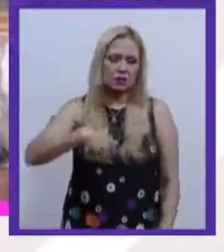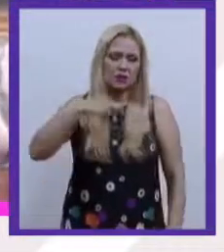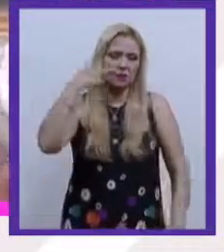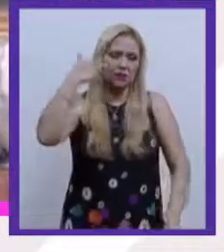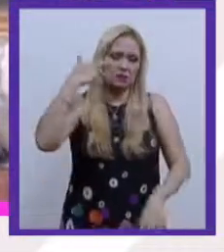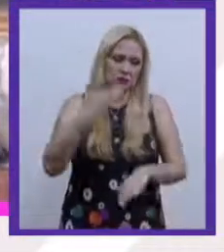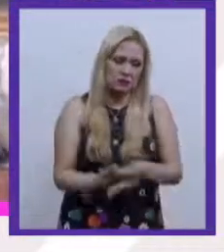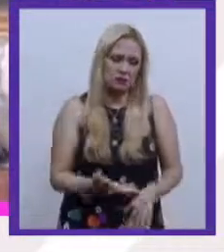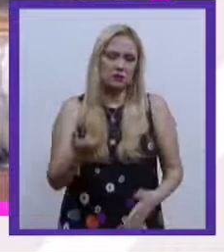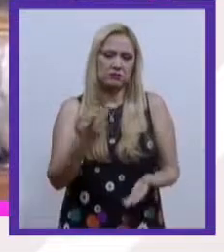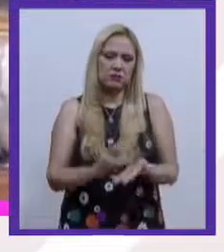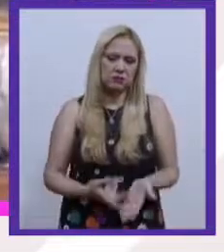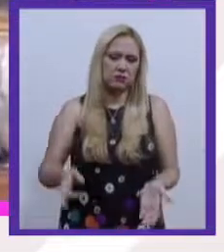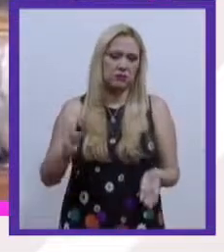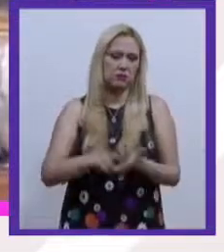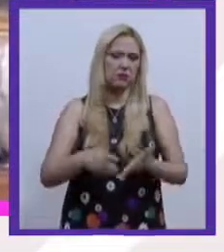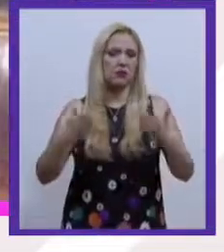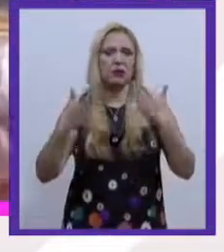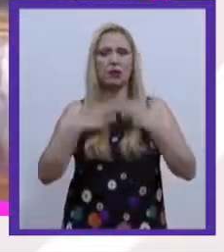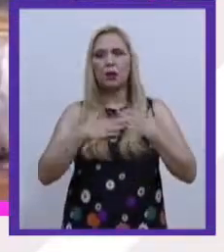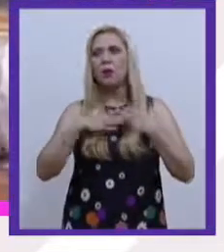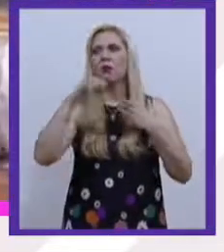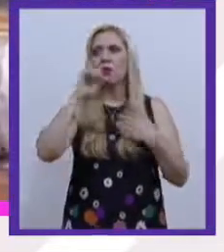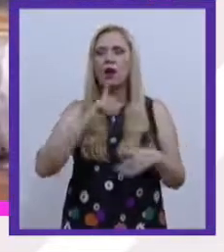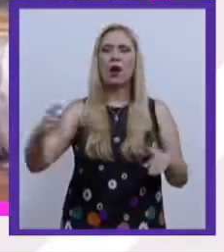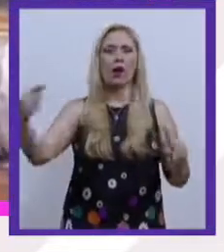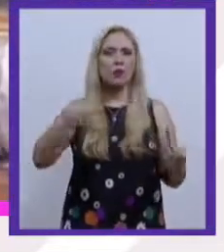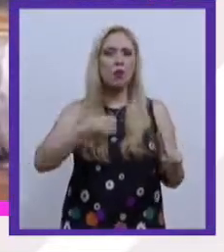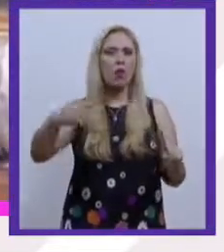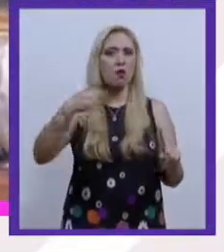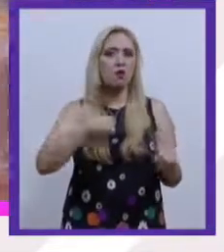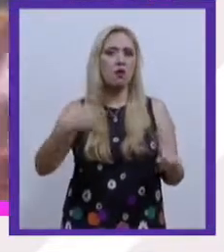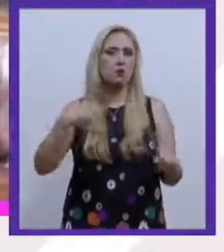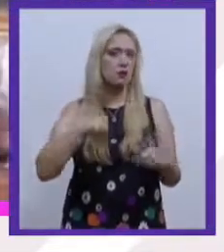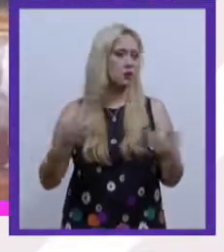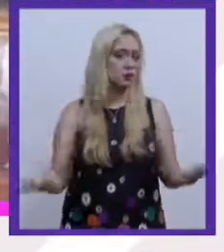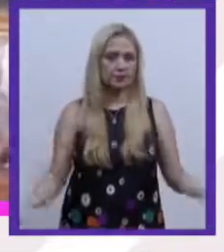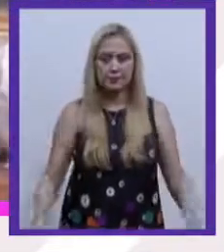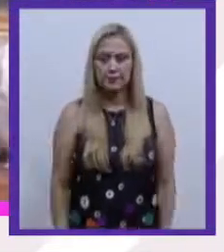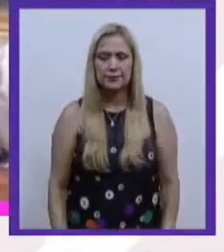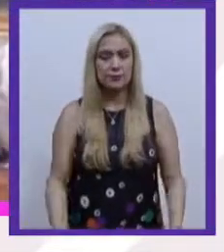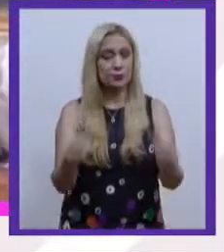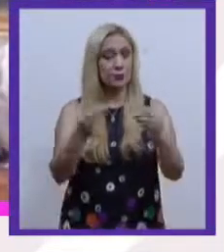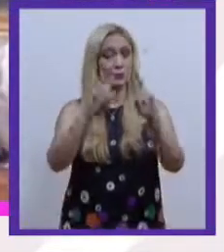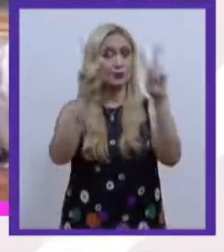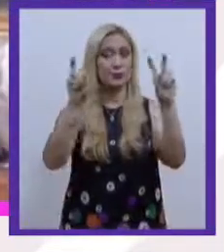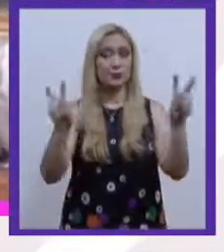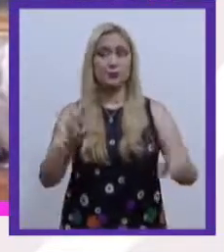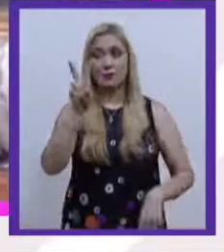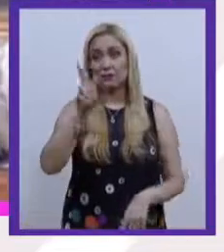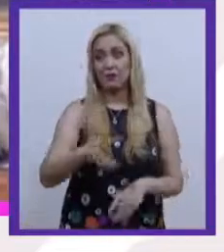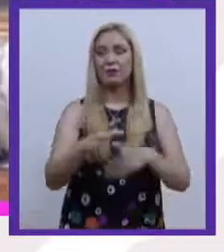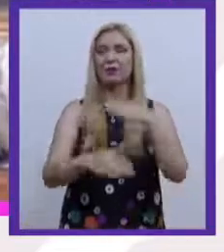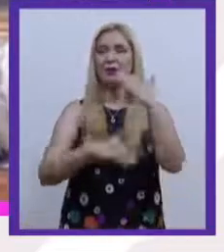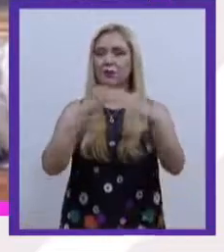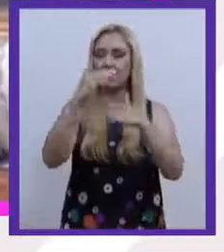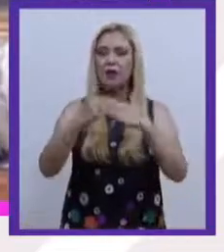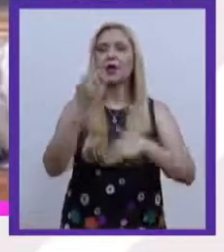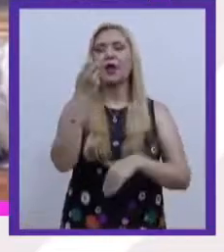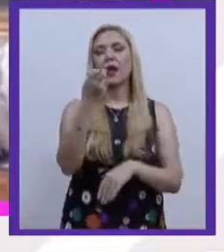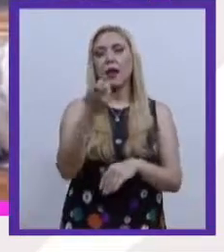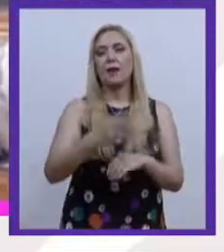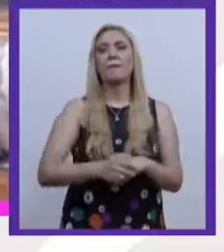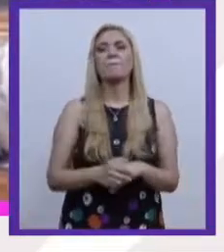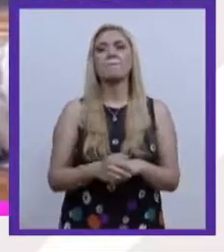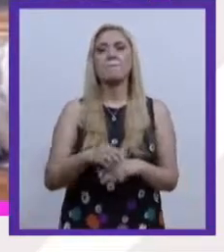responsabilidad, aunque se nos reconozca como un derecho, ¿no? El acceso a las guarderías. Y bueno, pues hay muchos temas en los cuales avanzar y justo, bueno,